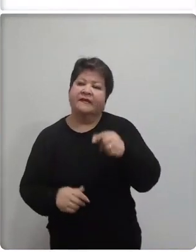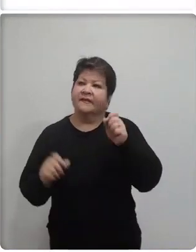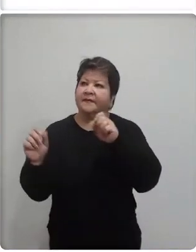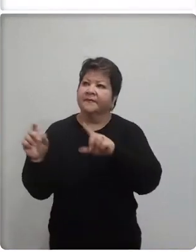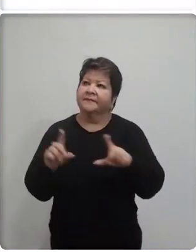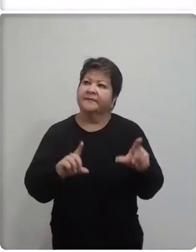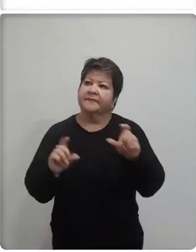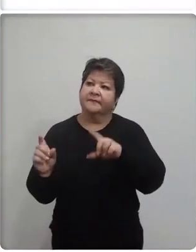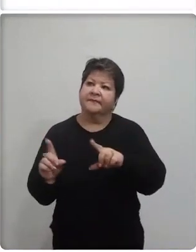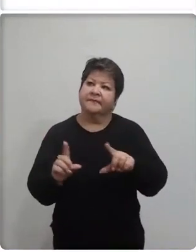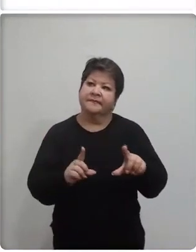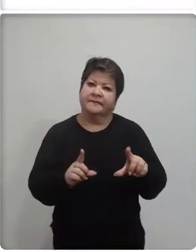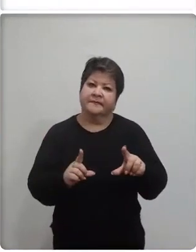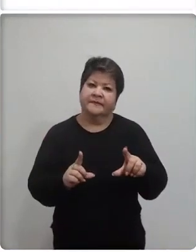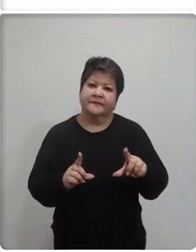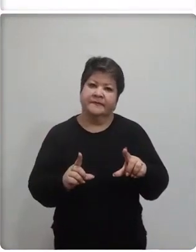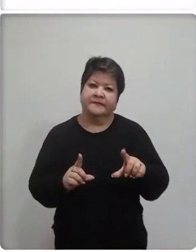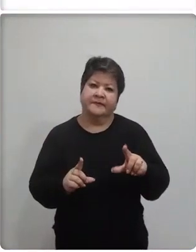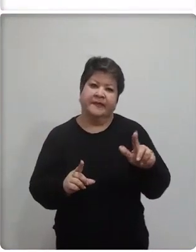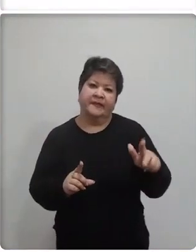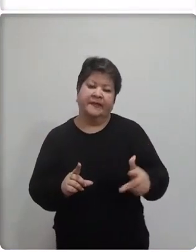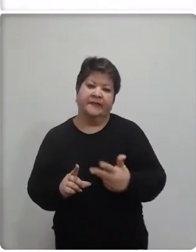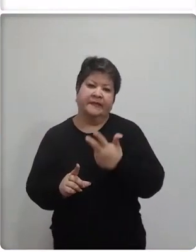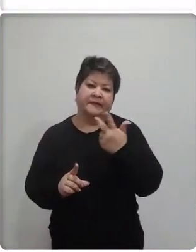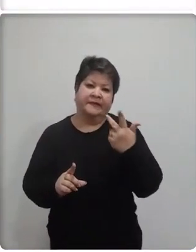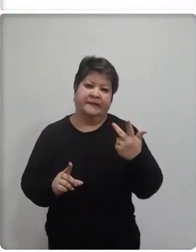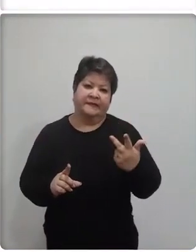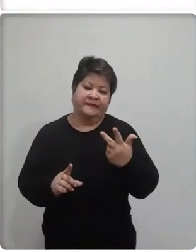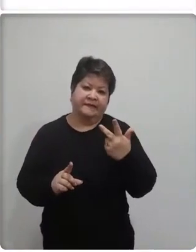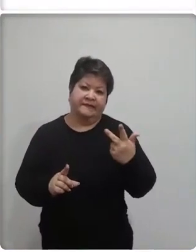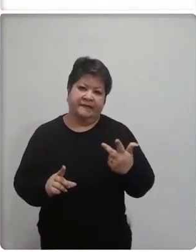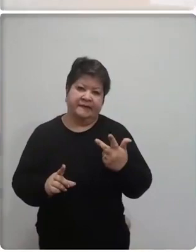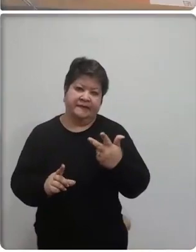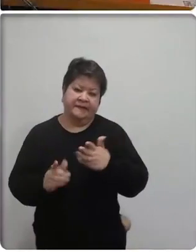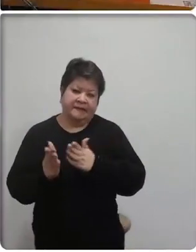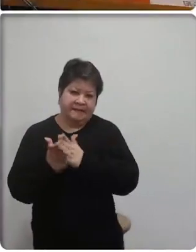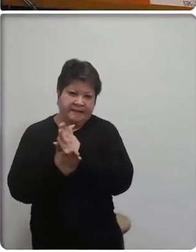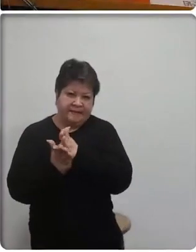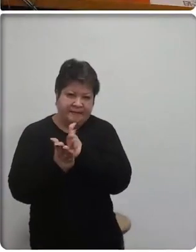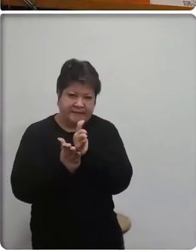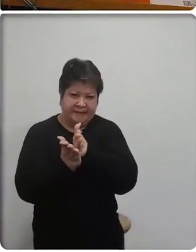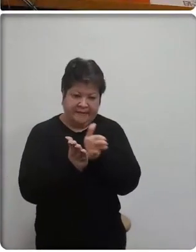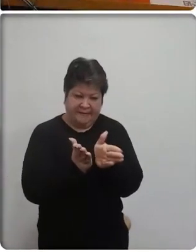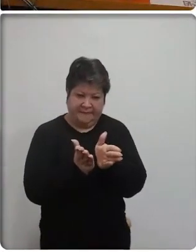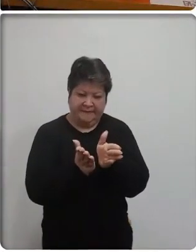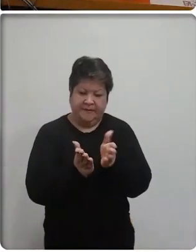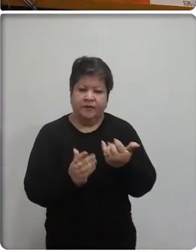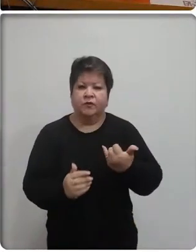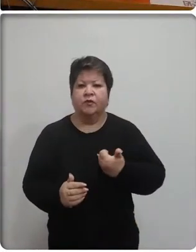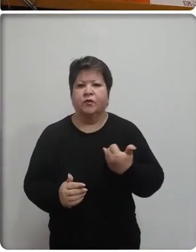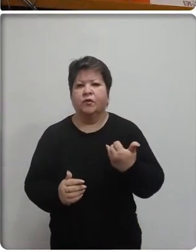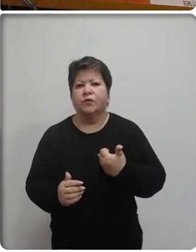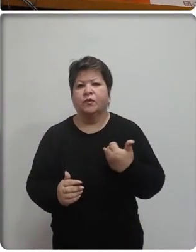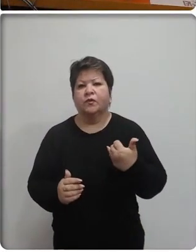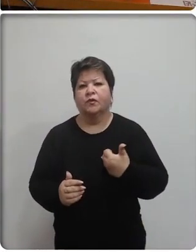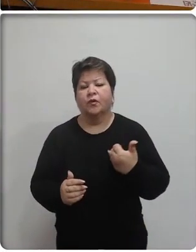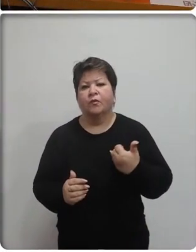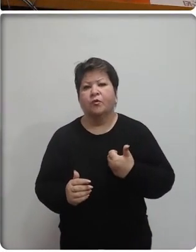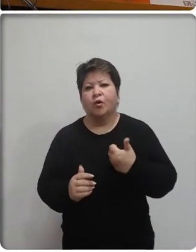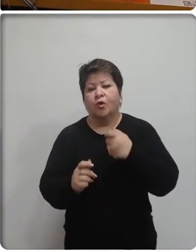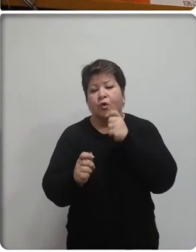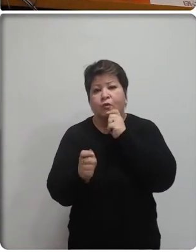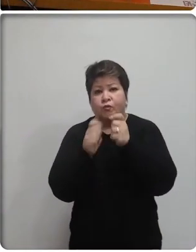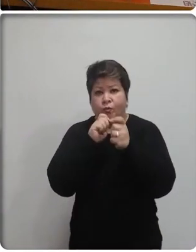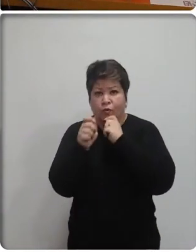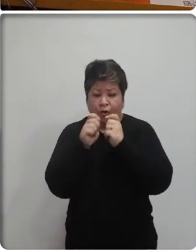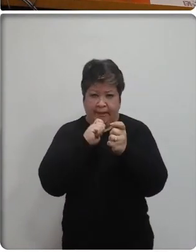como tres pilares o tres ejes. Uno es cómo de alguna manera transcurre la consultoría y